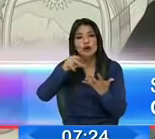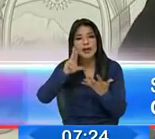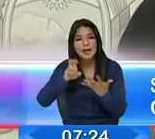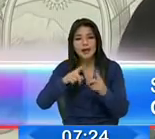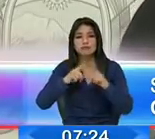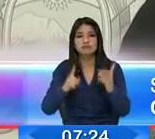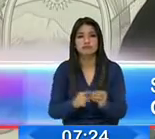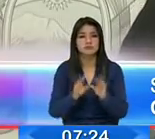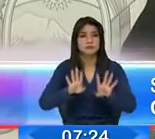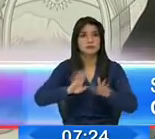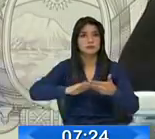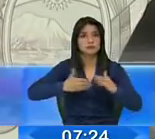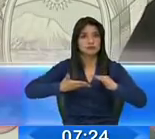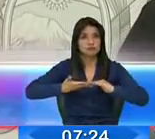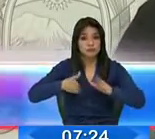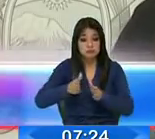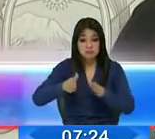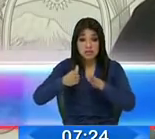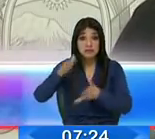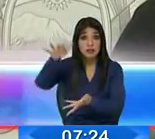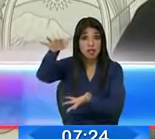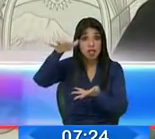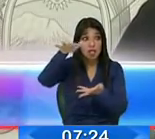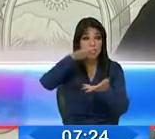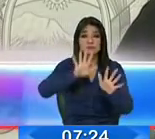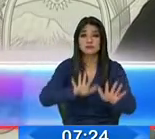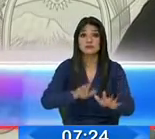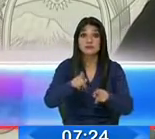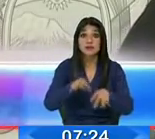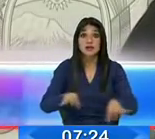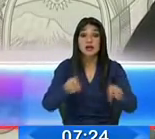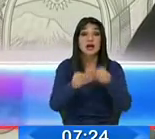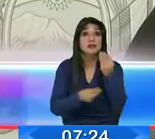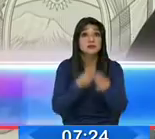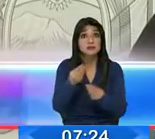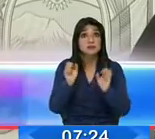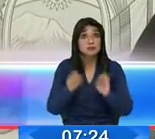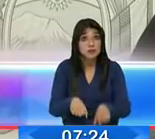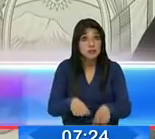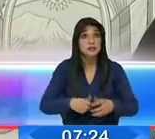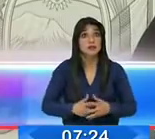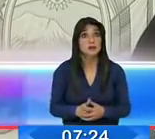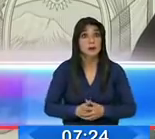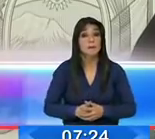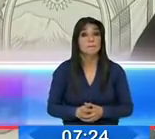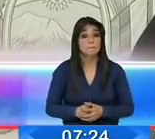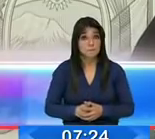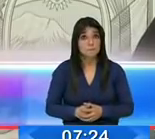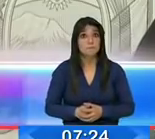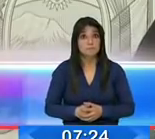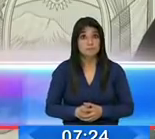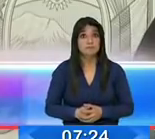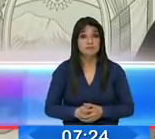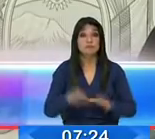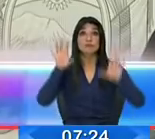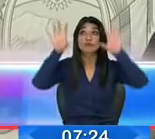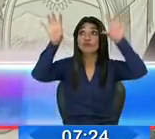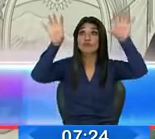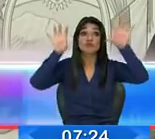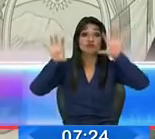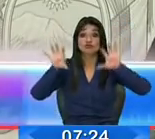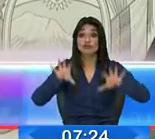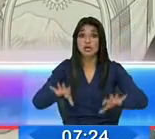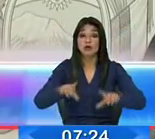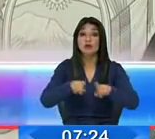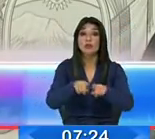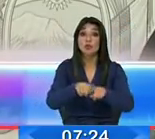es que nos quedemos con las piezas que vienen de fuera, sino que tengamos la capacidad de luego ponerlas en valor en los museos o en los espacios como